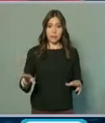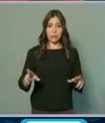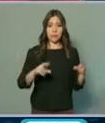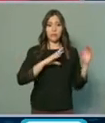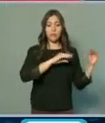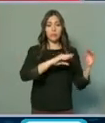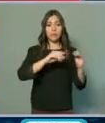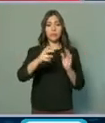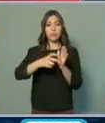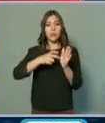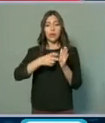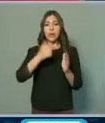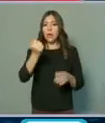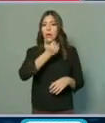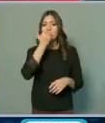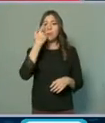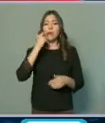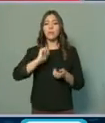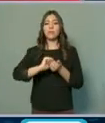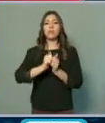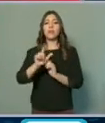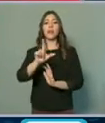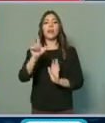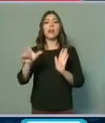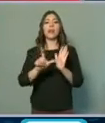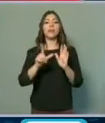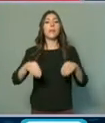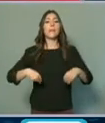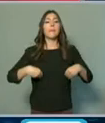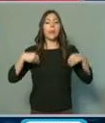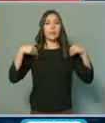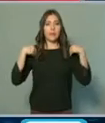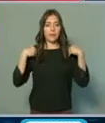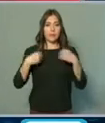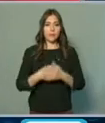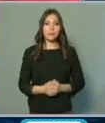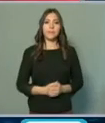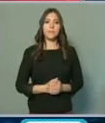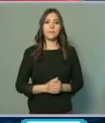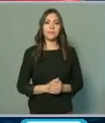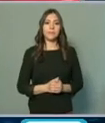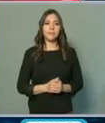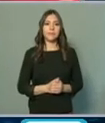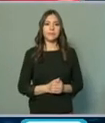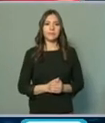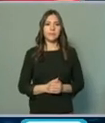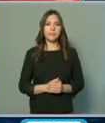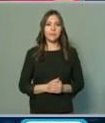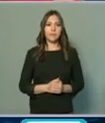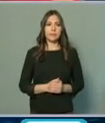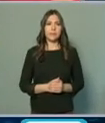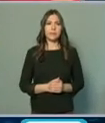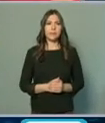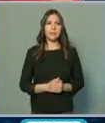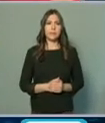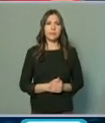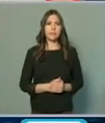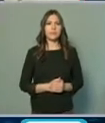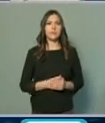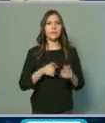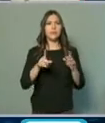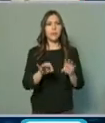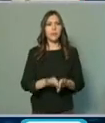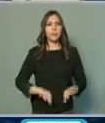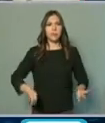lecciones de vida en ese contexto. Oye, Carlos, ¿te refieres tú a, por ejemplo, es importante saber y